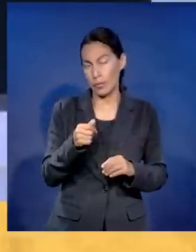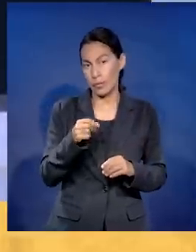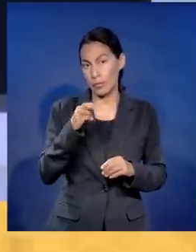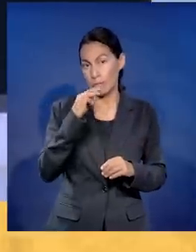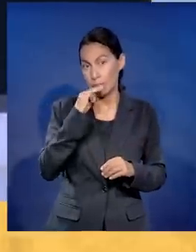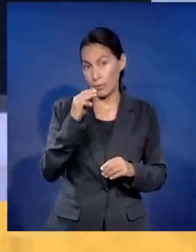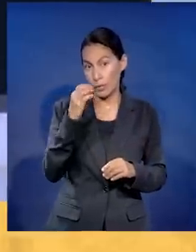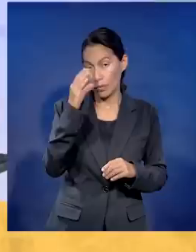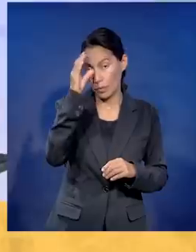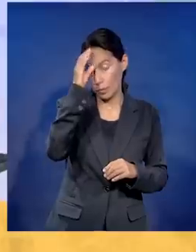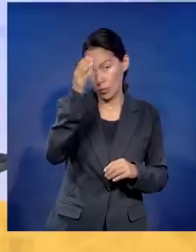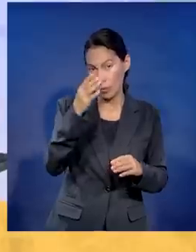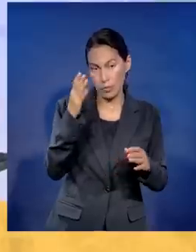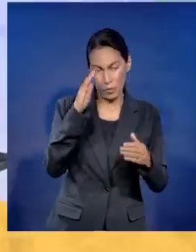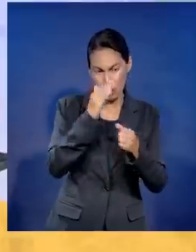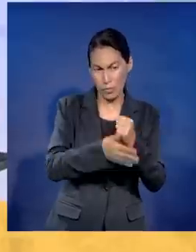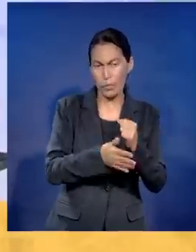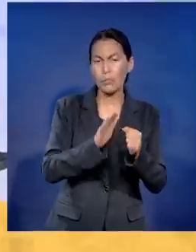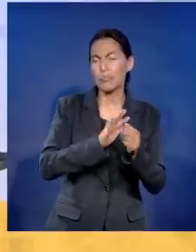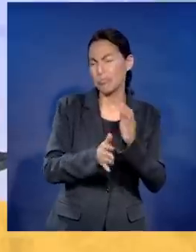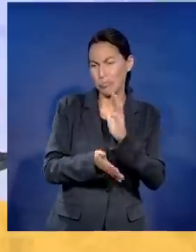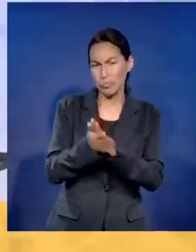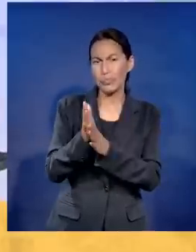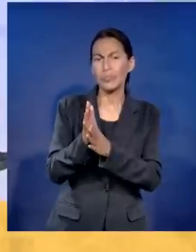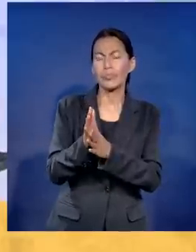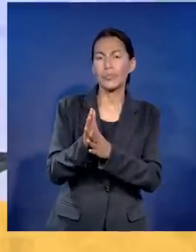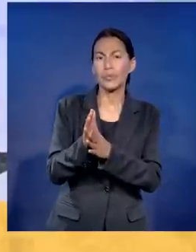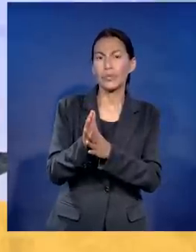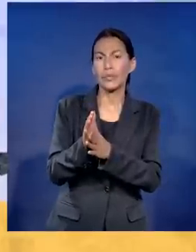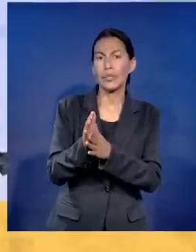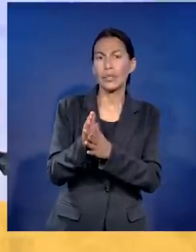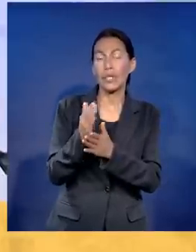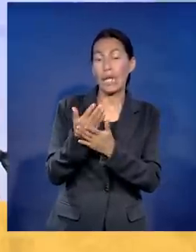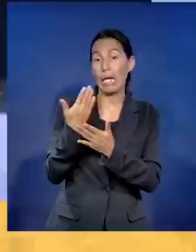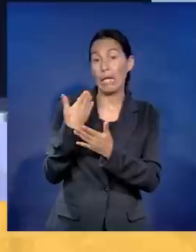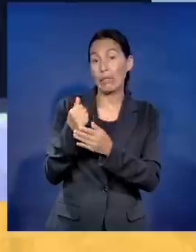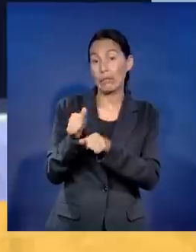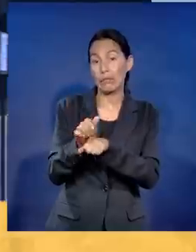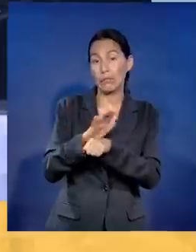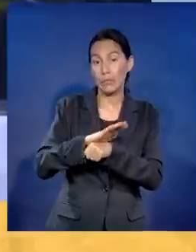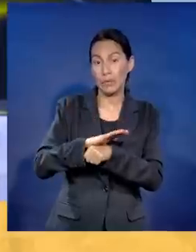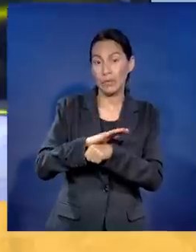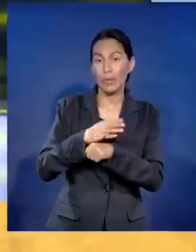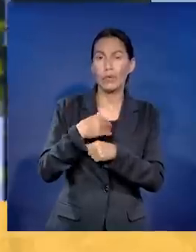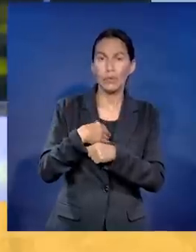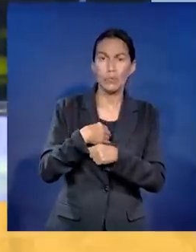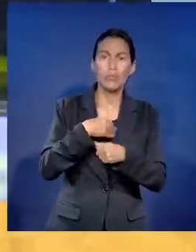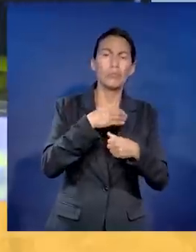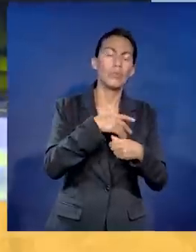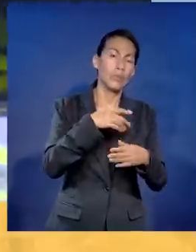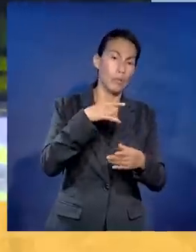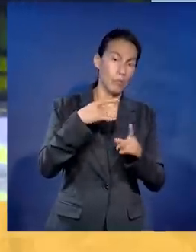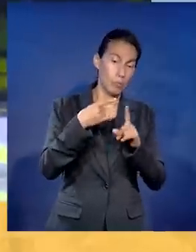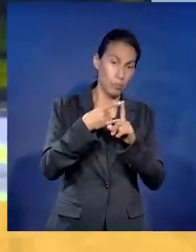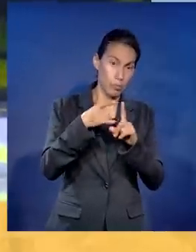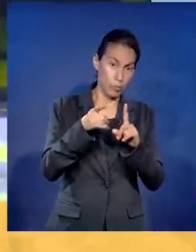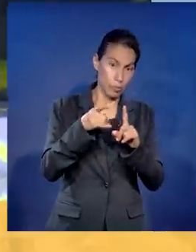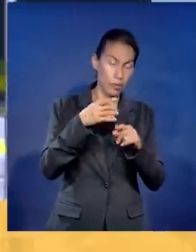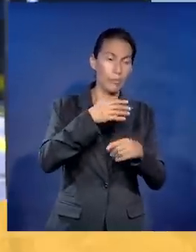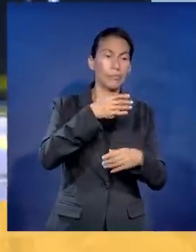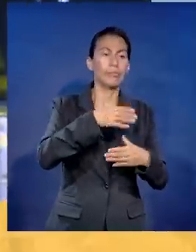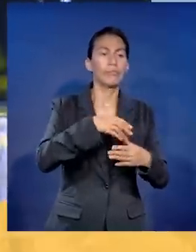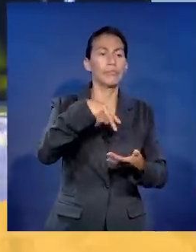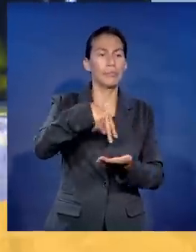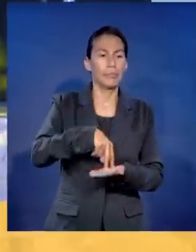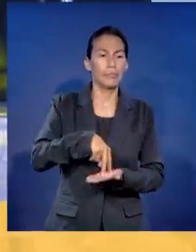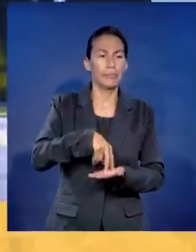terminó el mensaje y terminó el culto salimos yo acostumbraba o antes de pandemia por lo menos pues despedir a los hermanos en